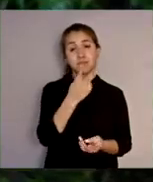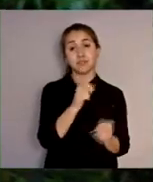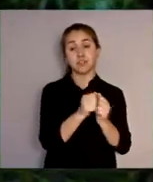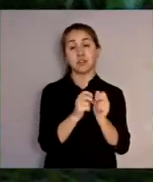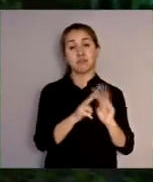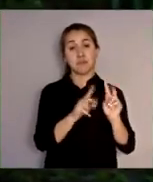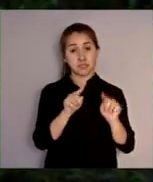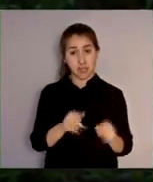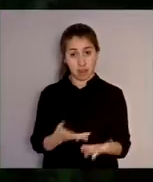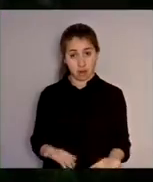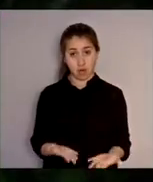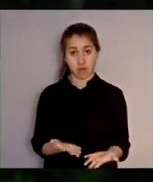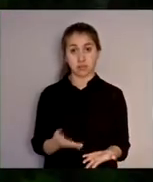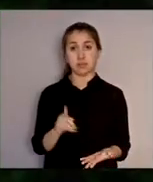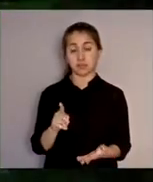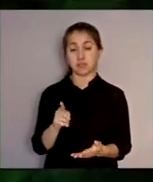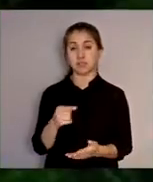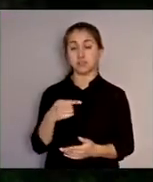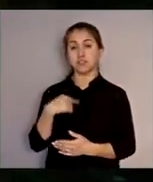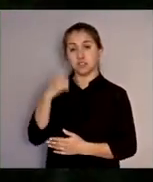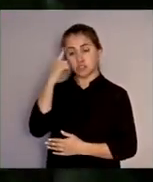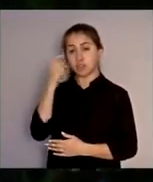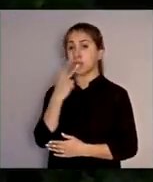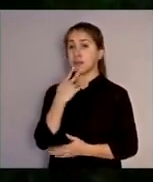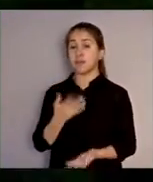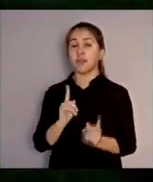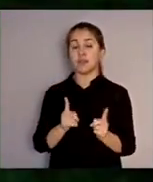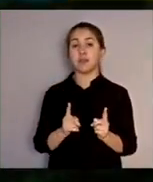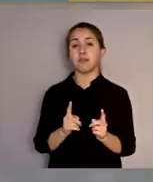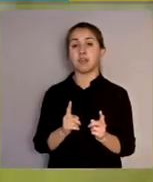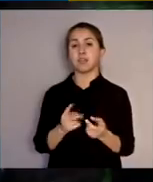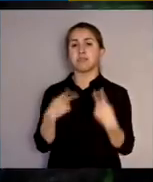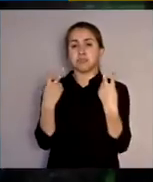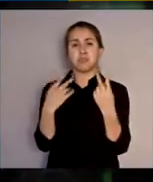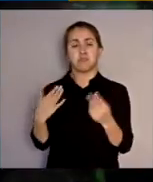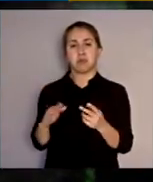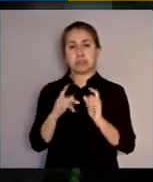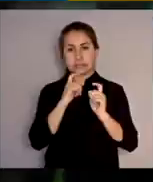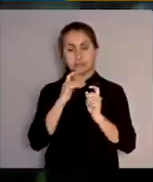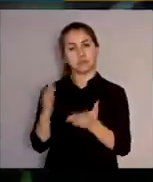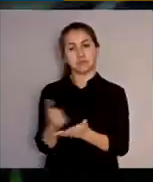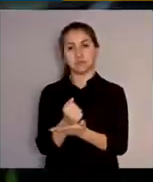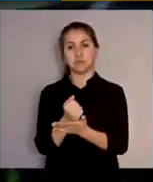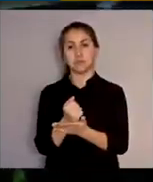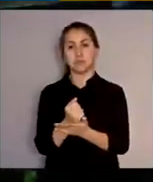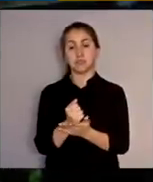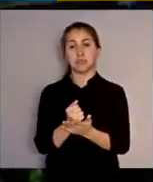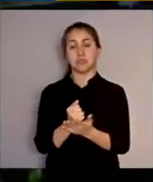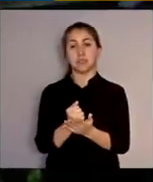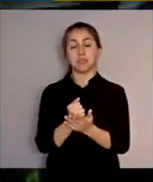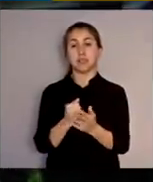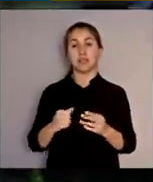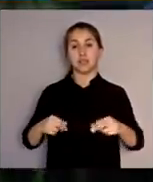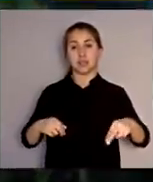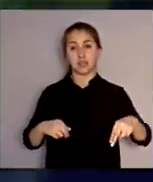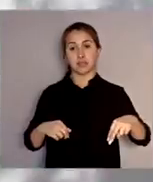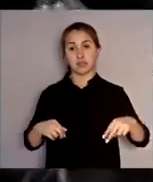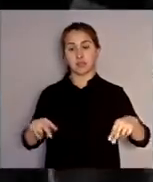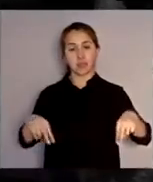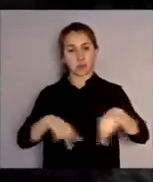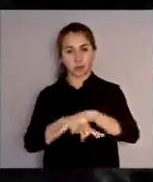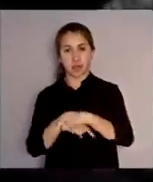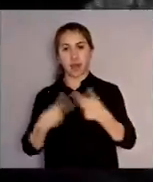con lo que vamos a hacer ahora, ¿no? Sí, yo creo que en la vida hay que correr riesgo. Antes de que tomemos el riesgo de cruzarnos. ¿Ya? ¿De cruzarnos?